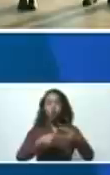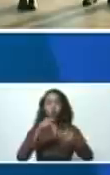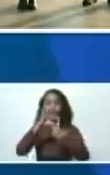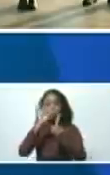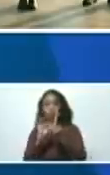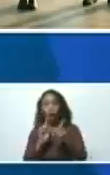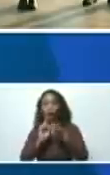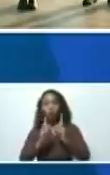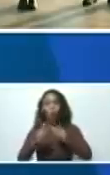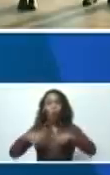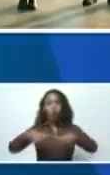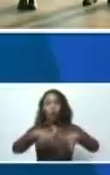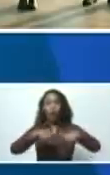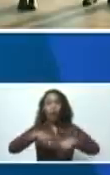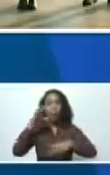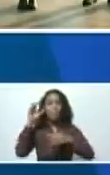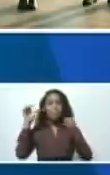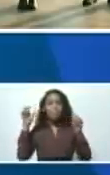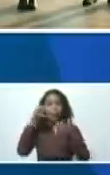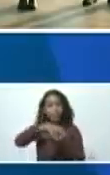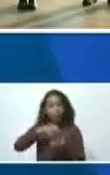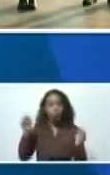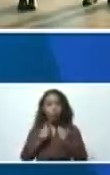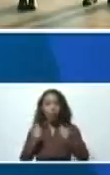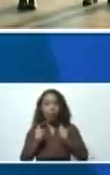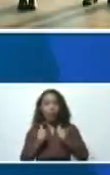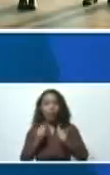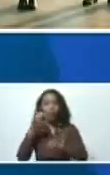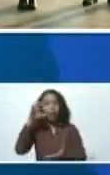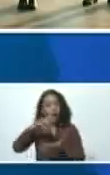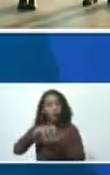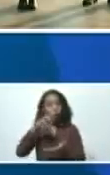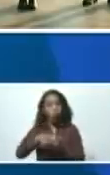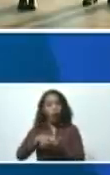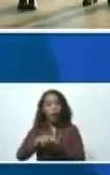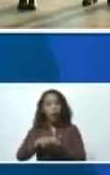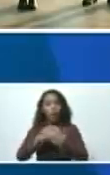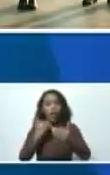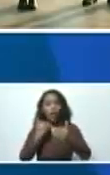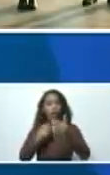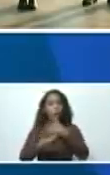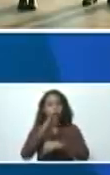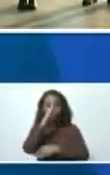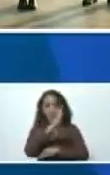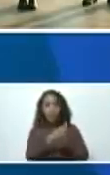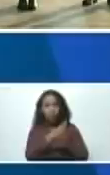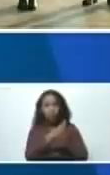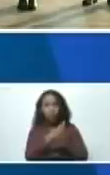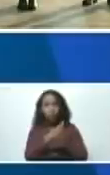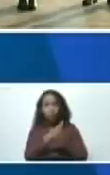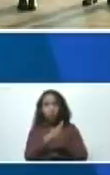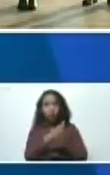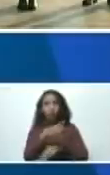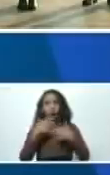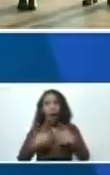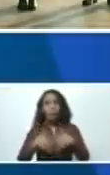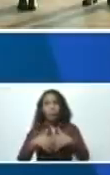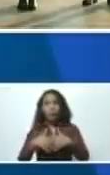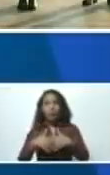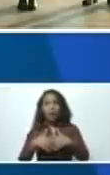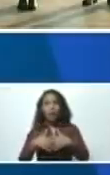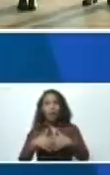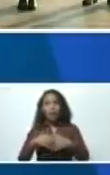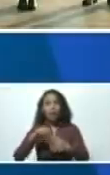algunos lugares de Mérida, del estado Aragua, y nos vamos directo a la empresa de Molinos